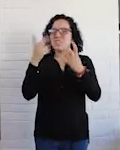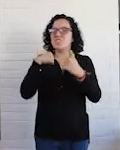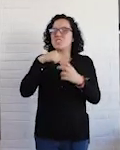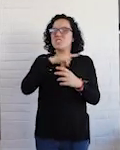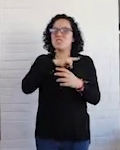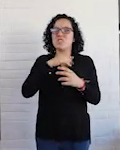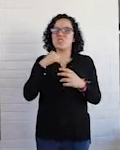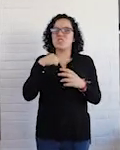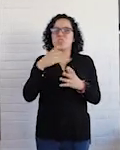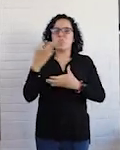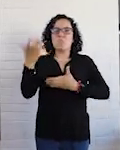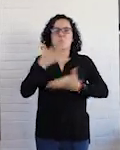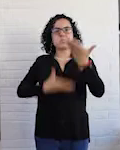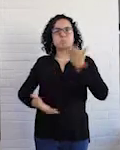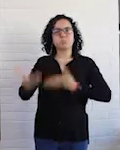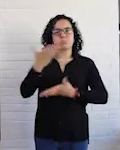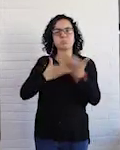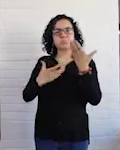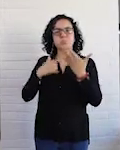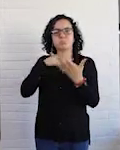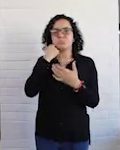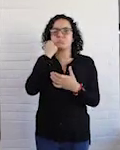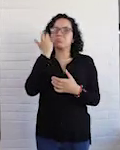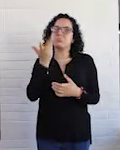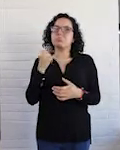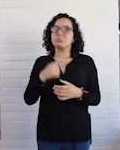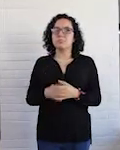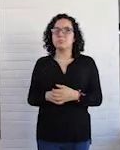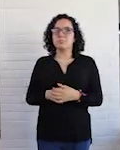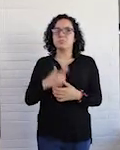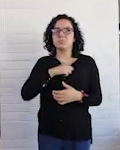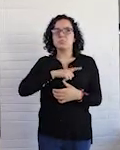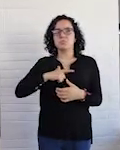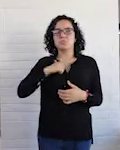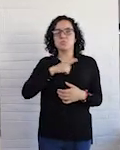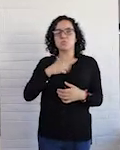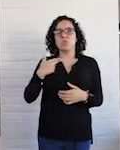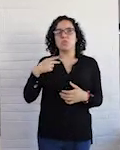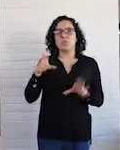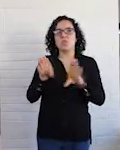quien pudiera compartir? Esta